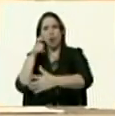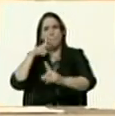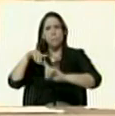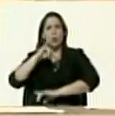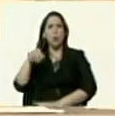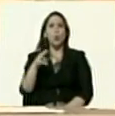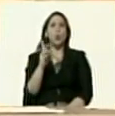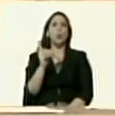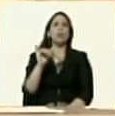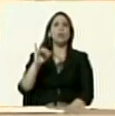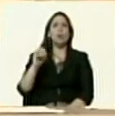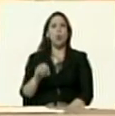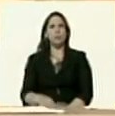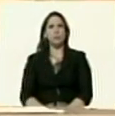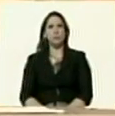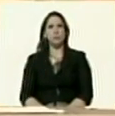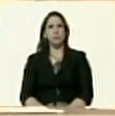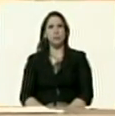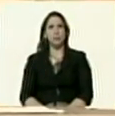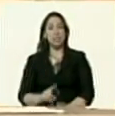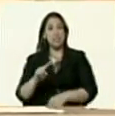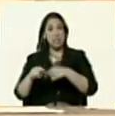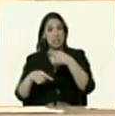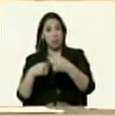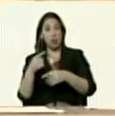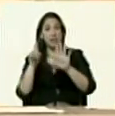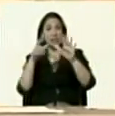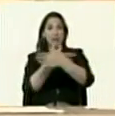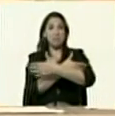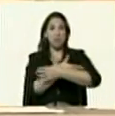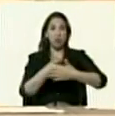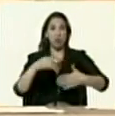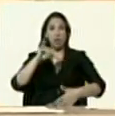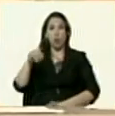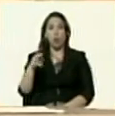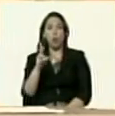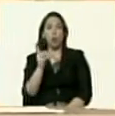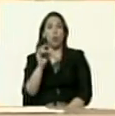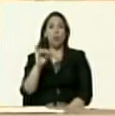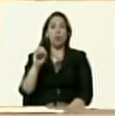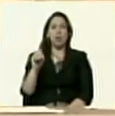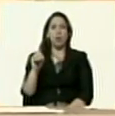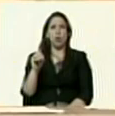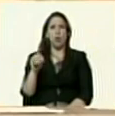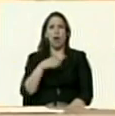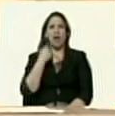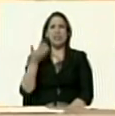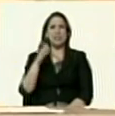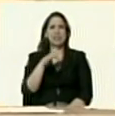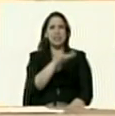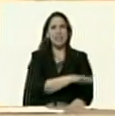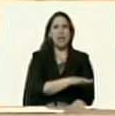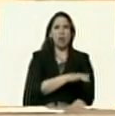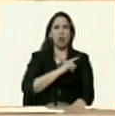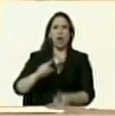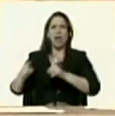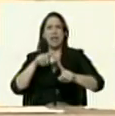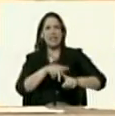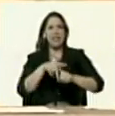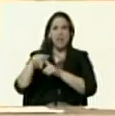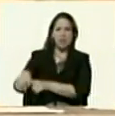nuestros hermanos judíos. ¿Y después qué? 6 millones de judíos asesinados por el régimen nazi. Es la misma